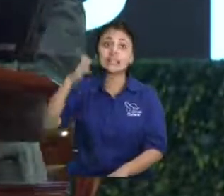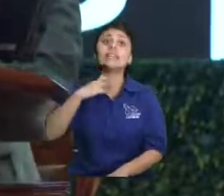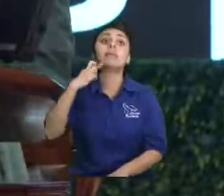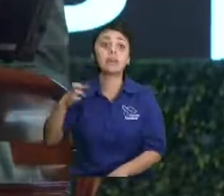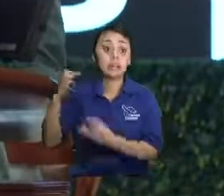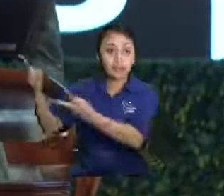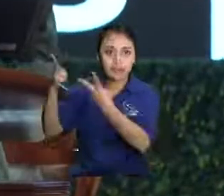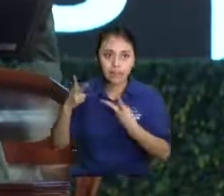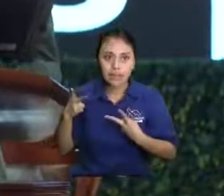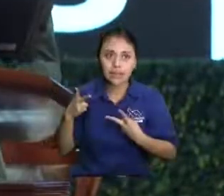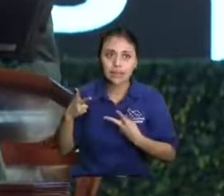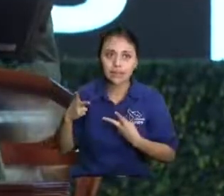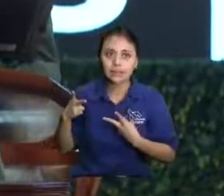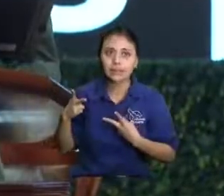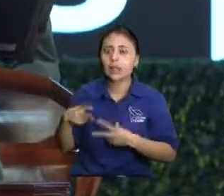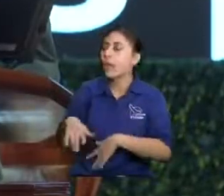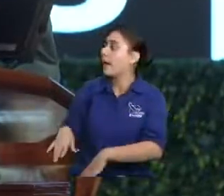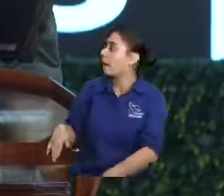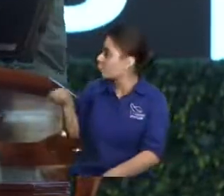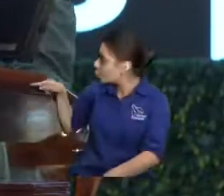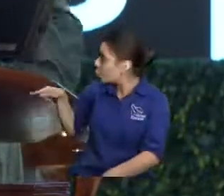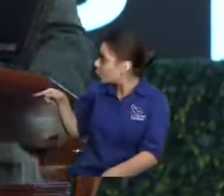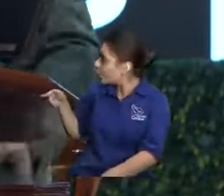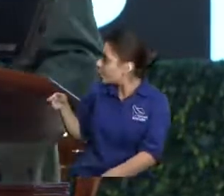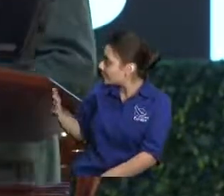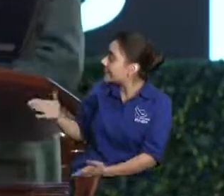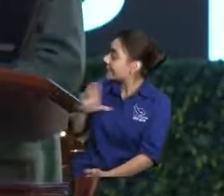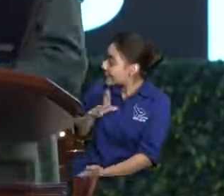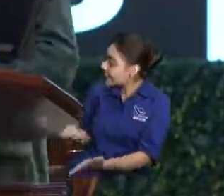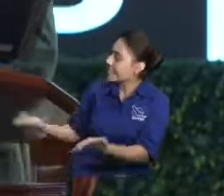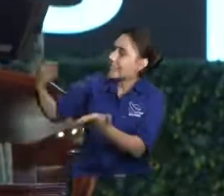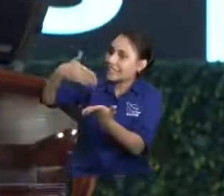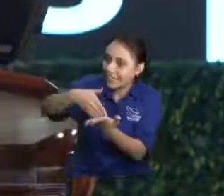dígale al que tiene la par, no te la puedes perder.